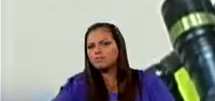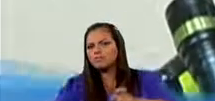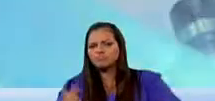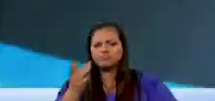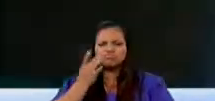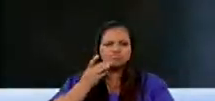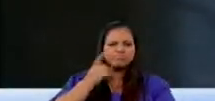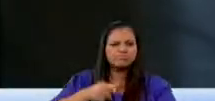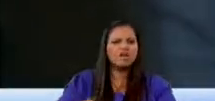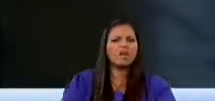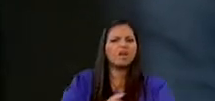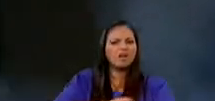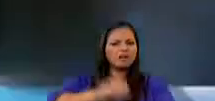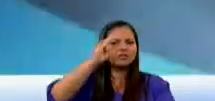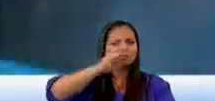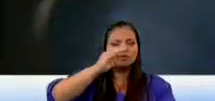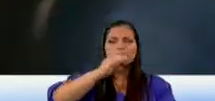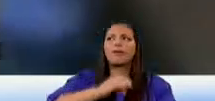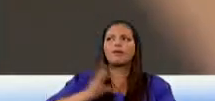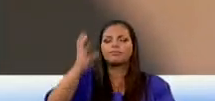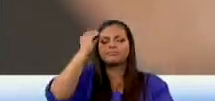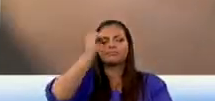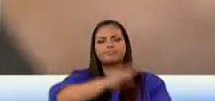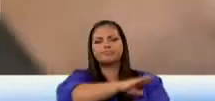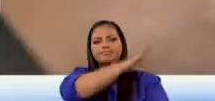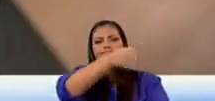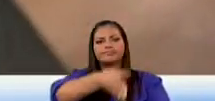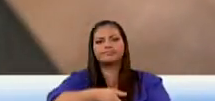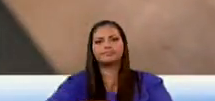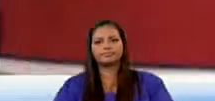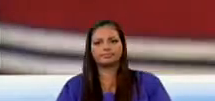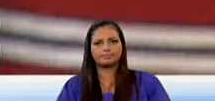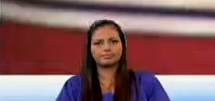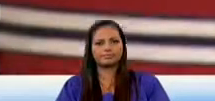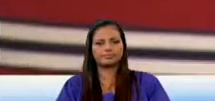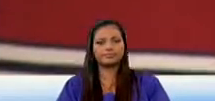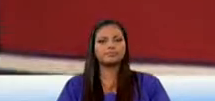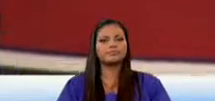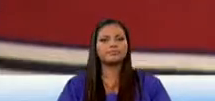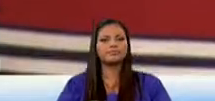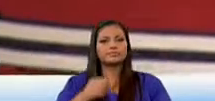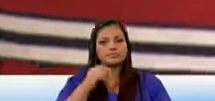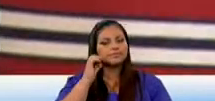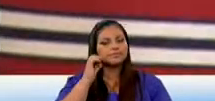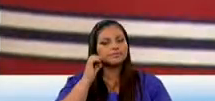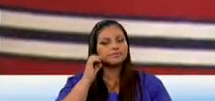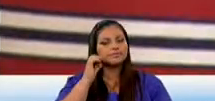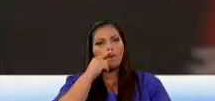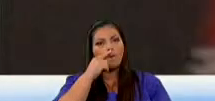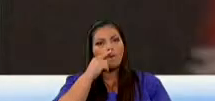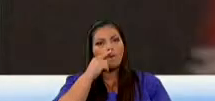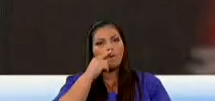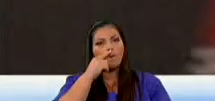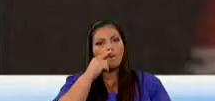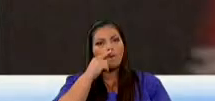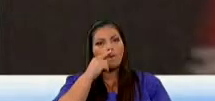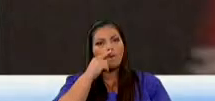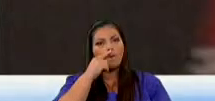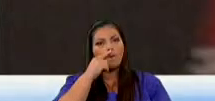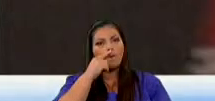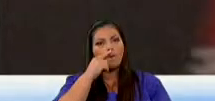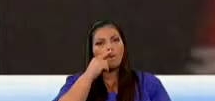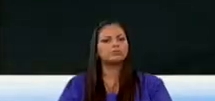se le ubicó. Son tres las personas detenidas, entre ellas una mujer. Ambos varones registran varias detenciones